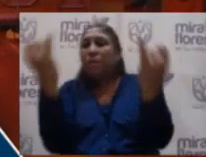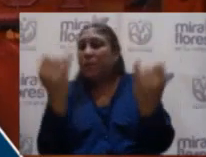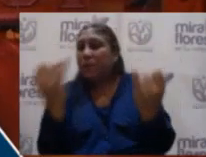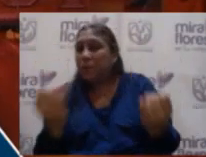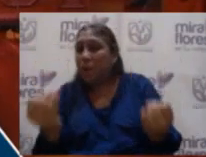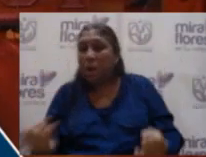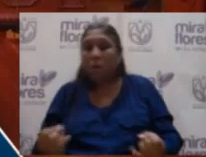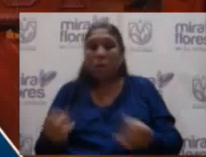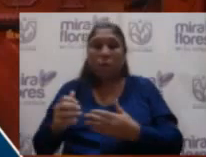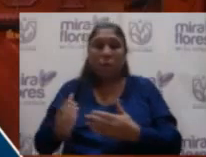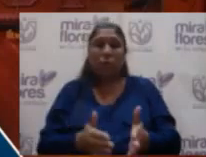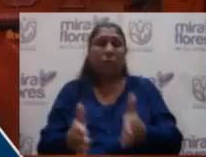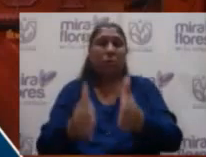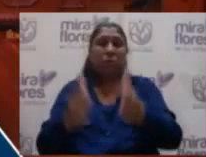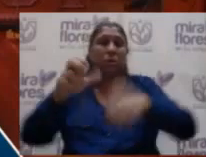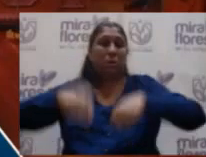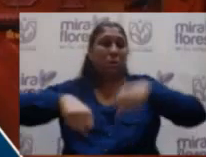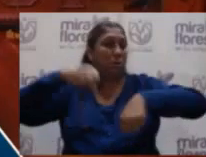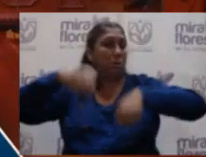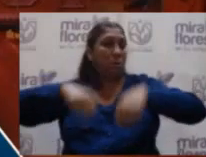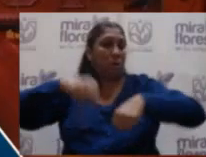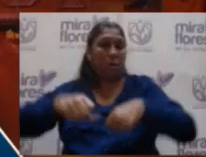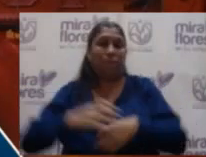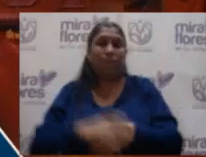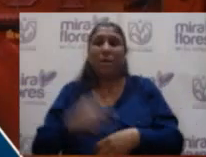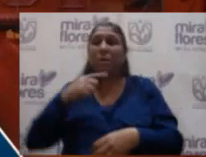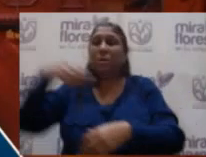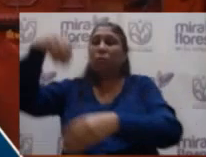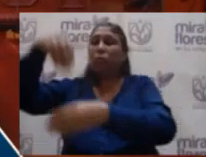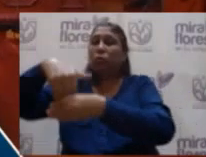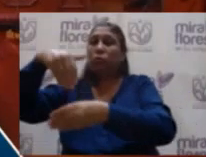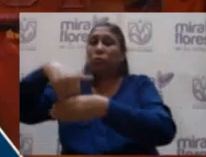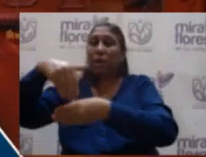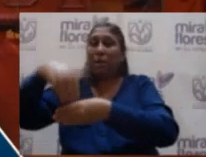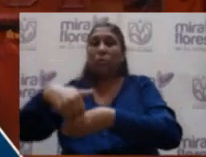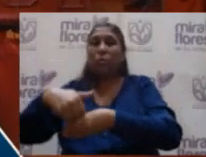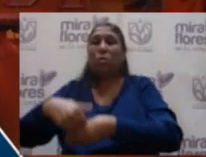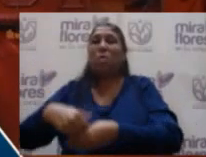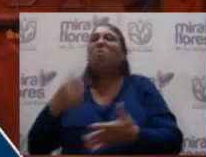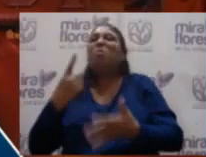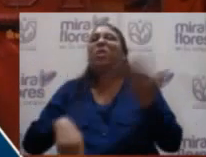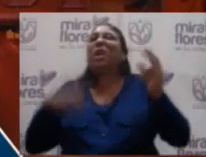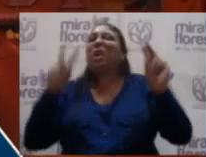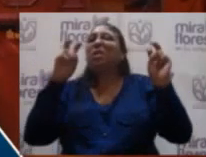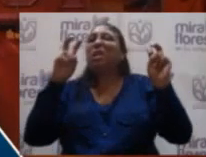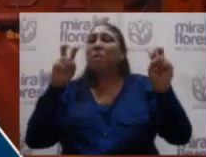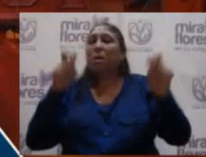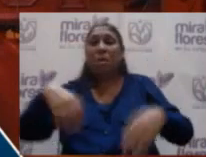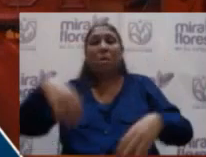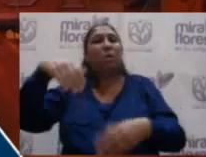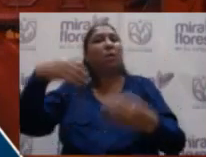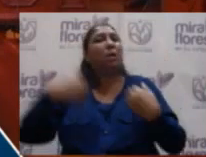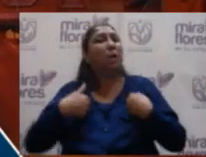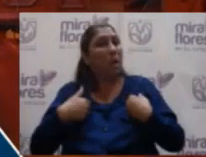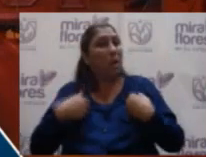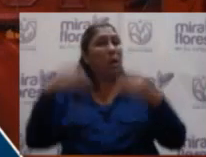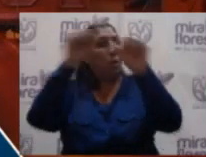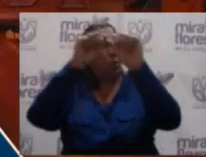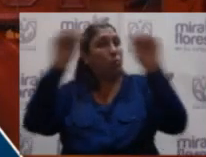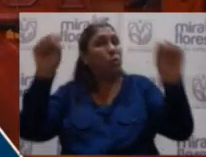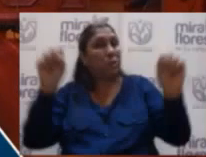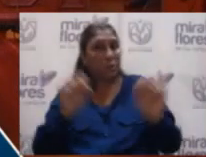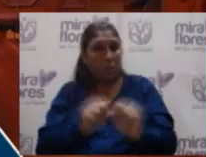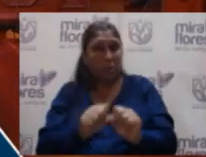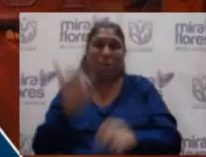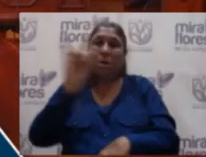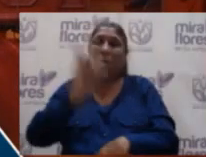estilo. Estamos votando la posibilidad de tener un sistema de uso de